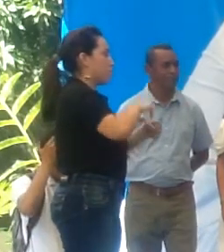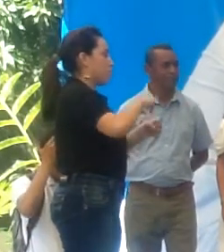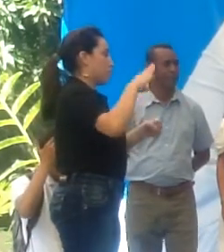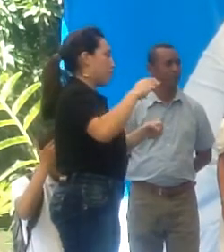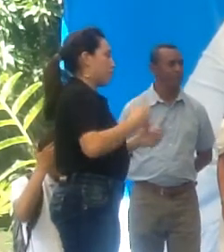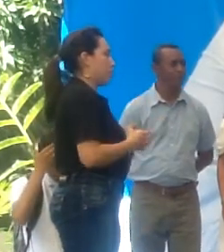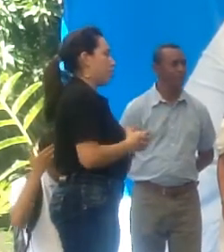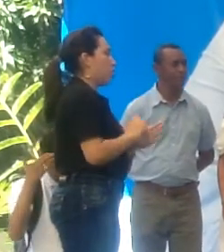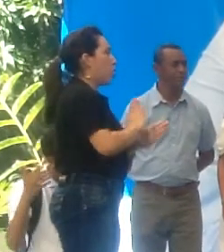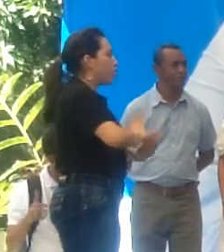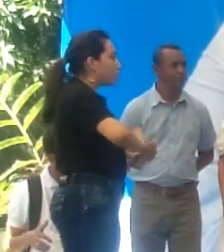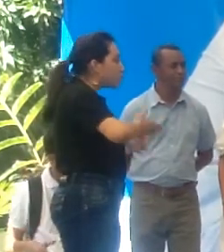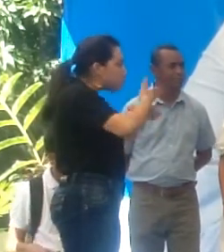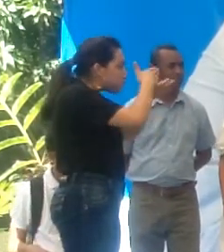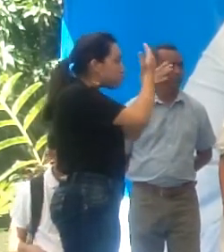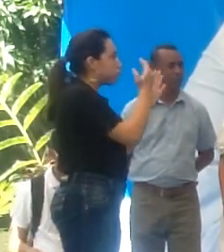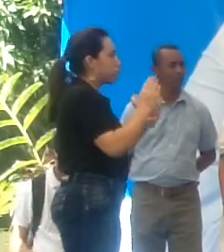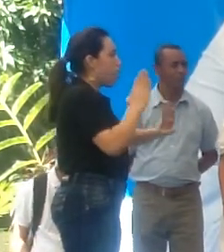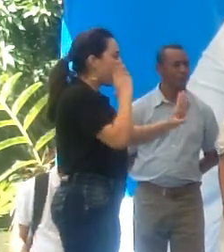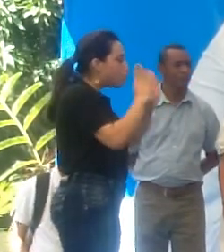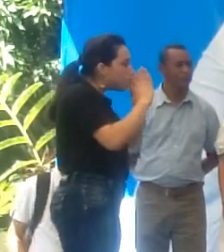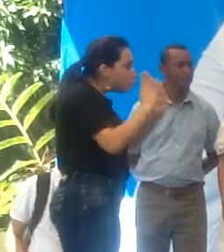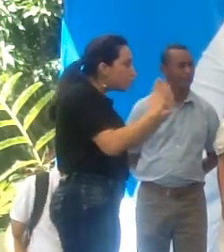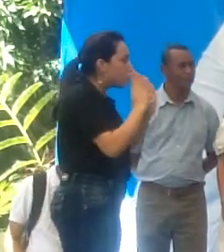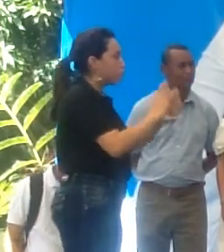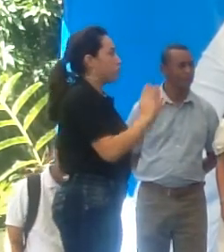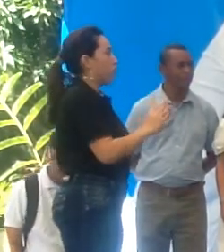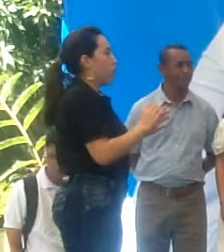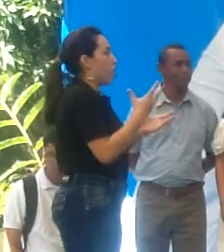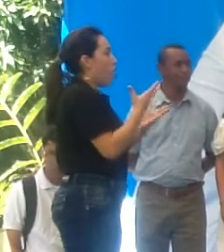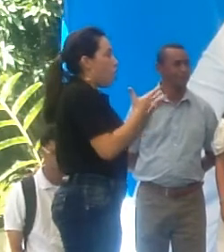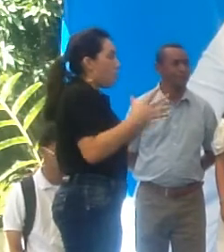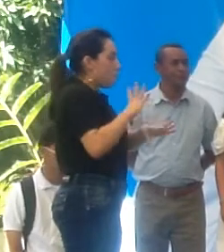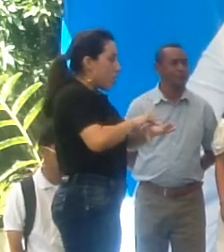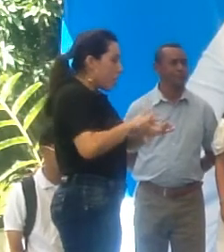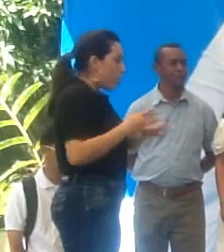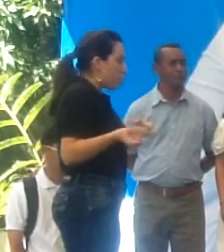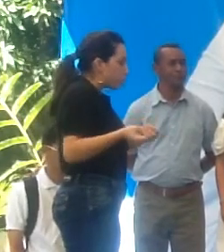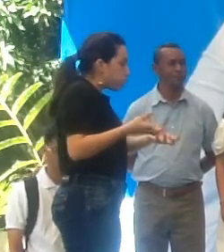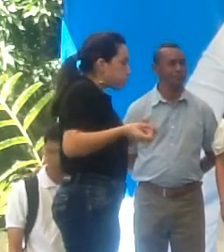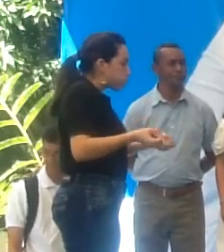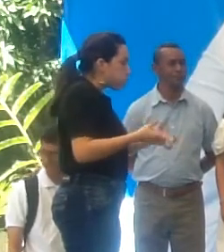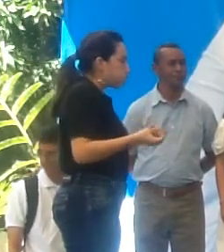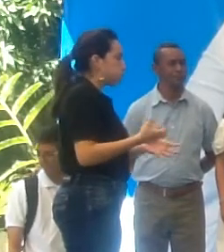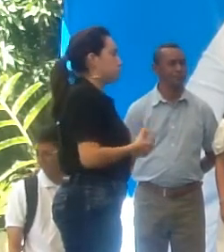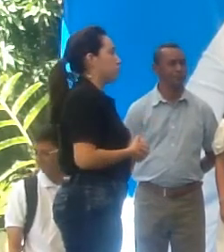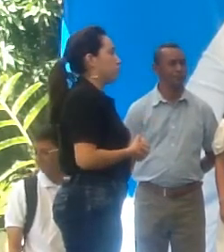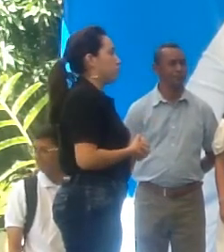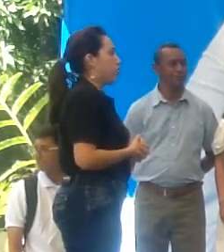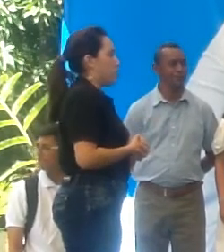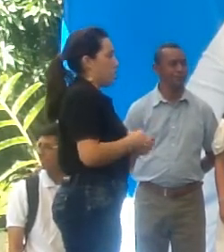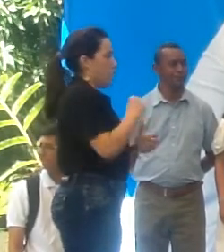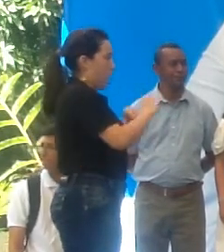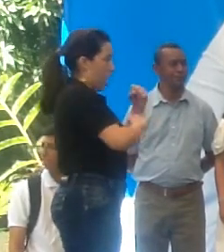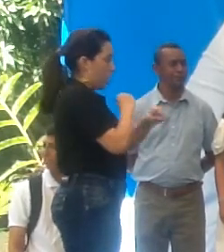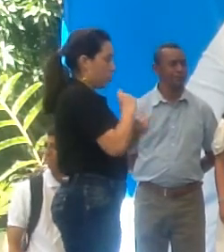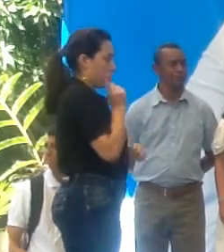la infraestructura, la atención, la dotación. A lo largo de estos últimos